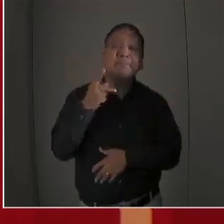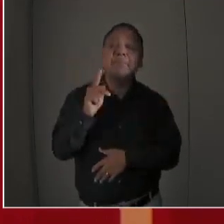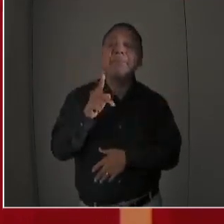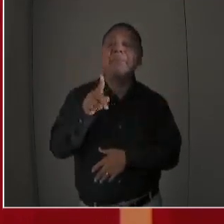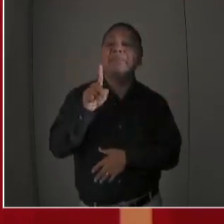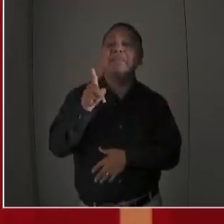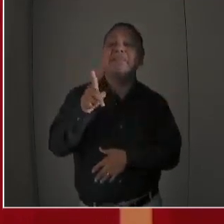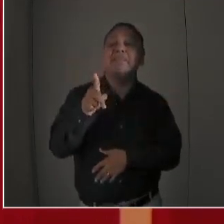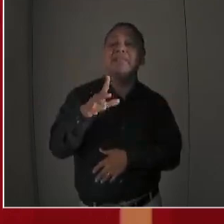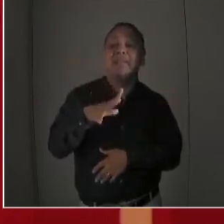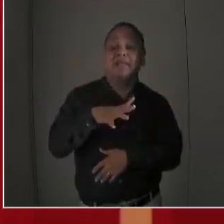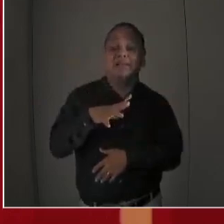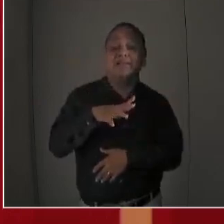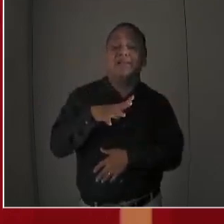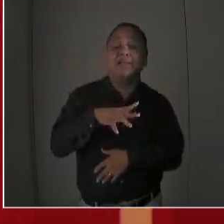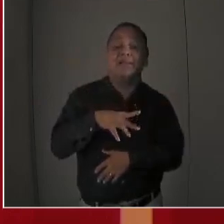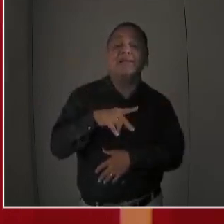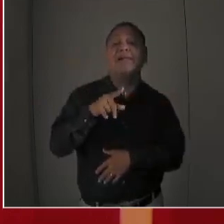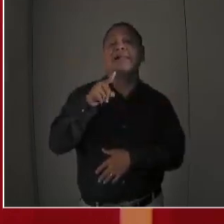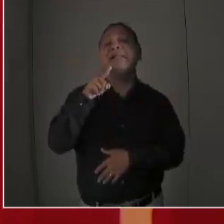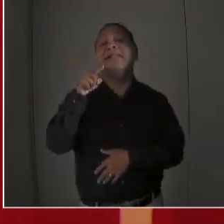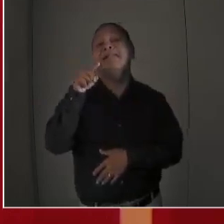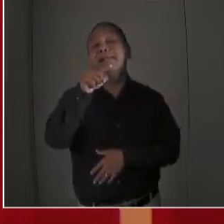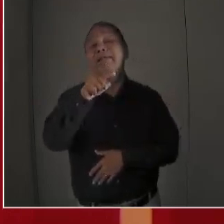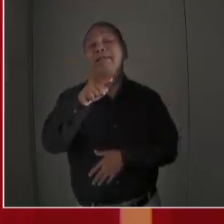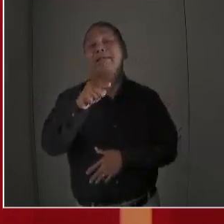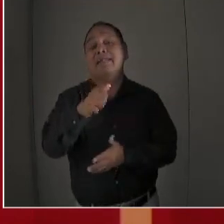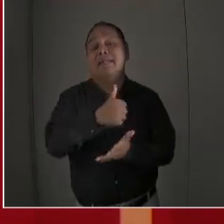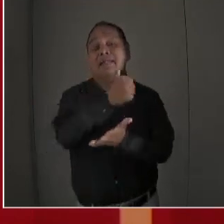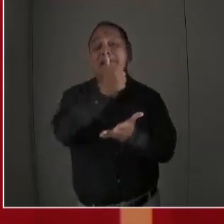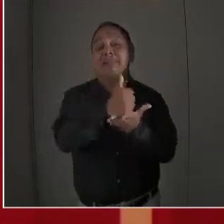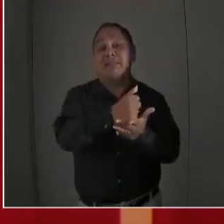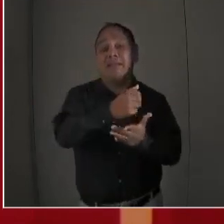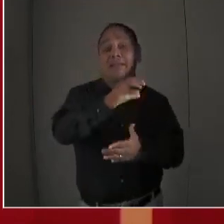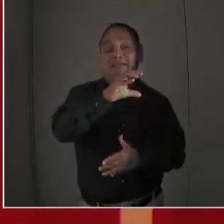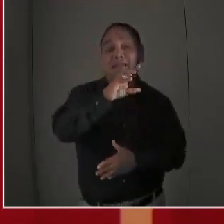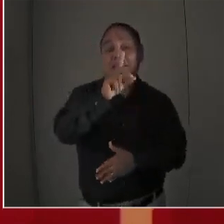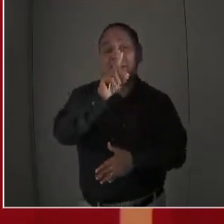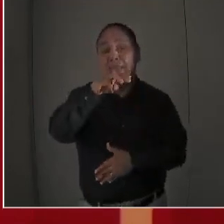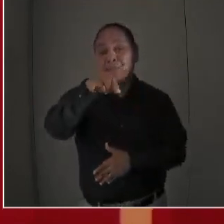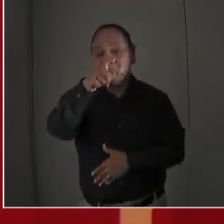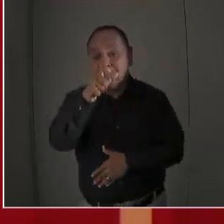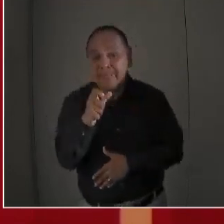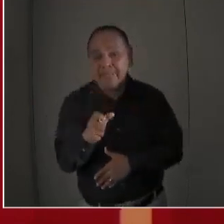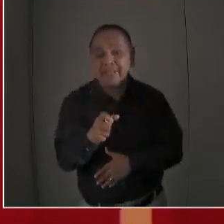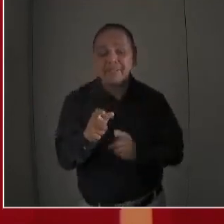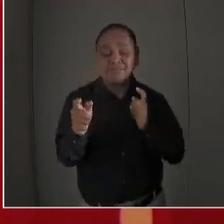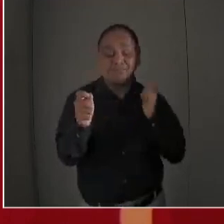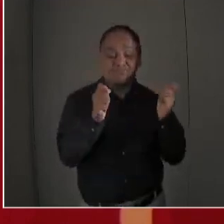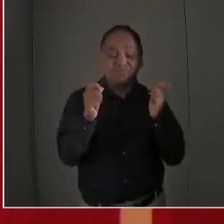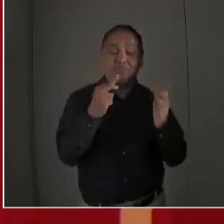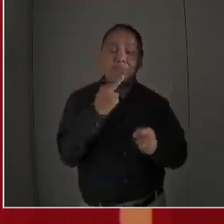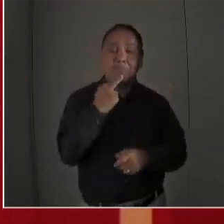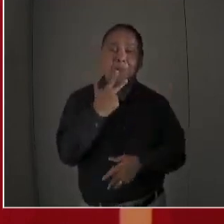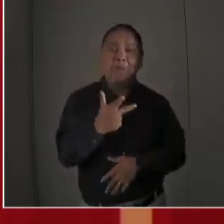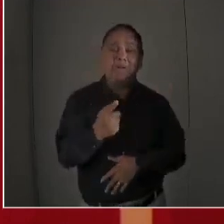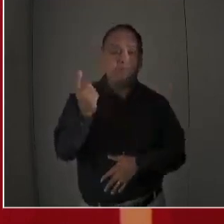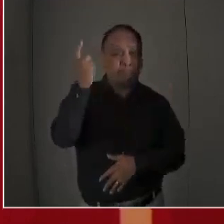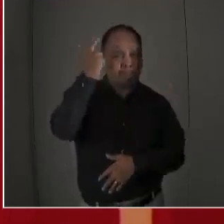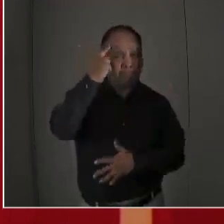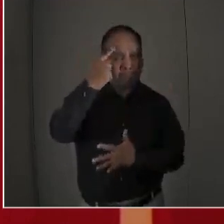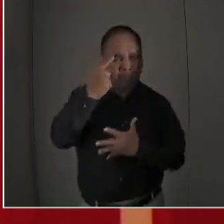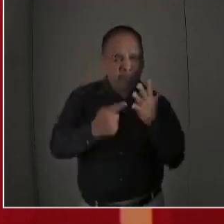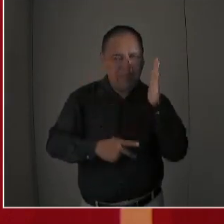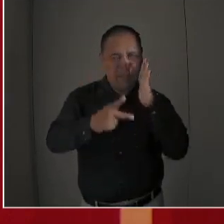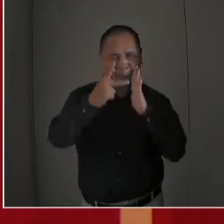una gobernante excepcional al frente de la Ciudad de México, una mujer de convicciones, pero quizá lo